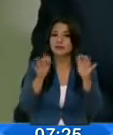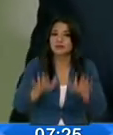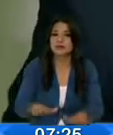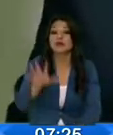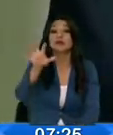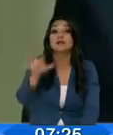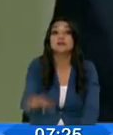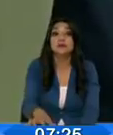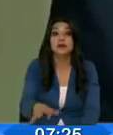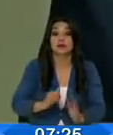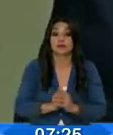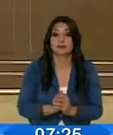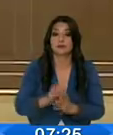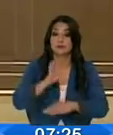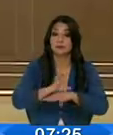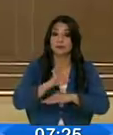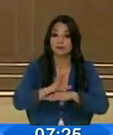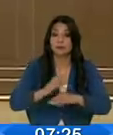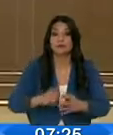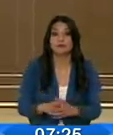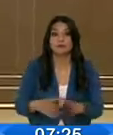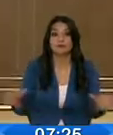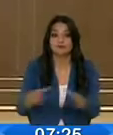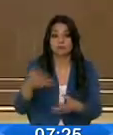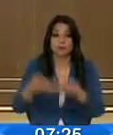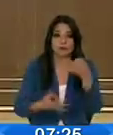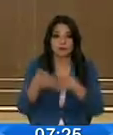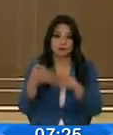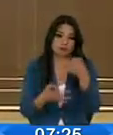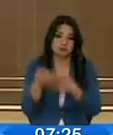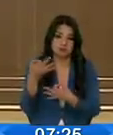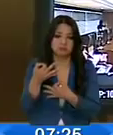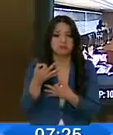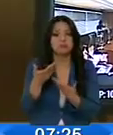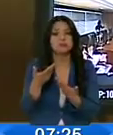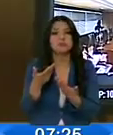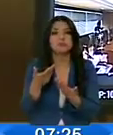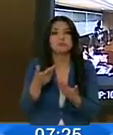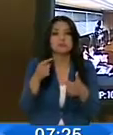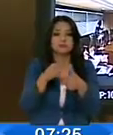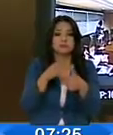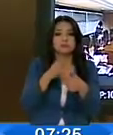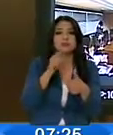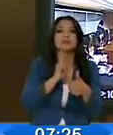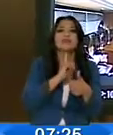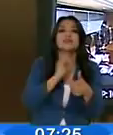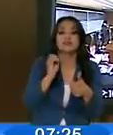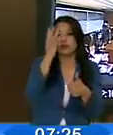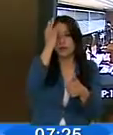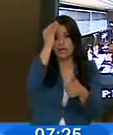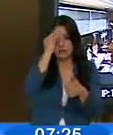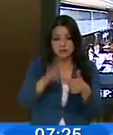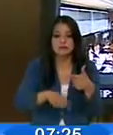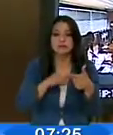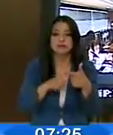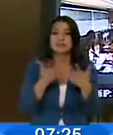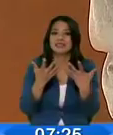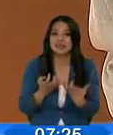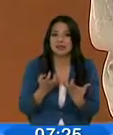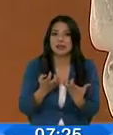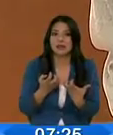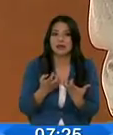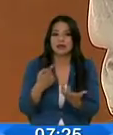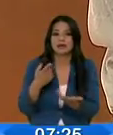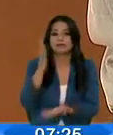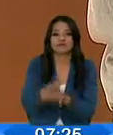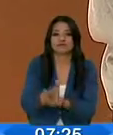recursos que se llevaron al pueblo ecuatoriano. Con la audiencia de casación, los involucrados, entre estos Ricardo Rivera, tío de Jorge Glass, pretendían que